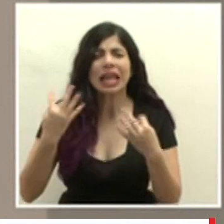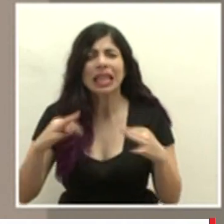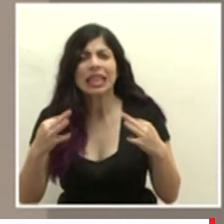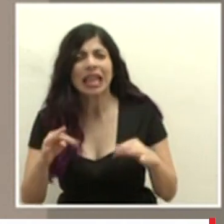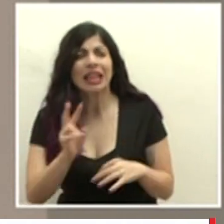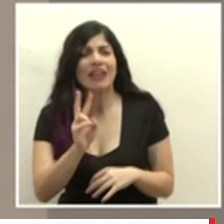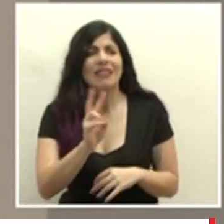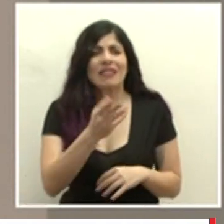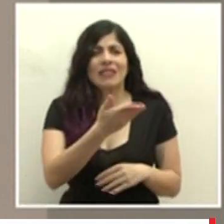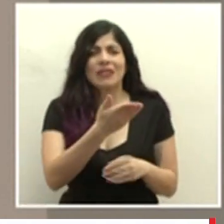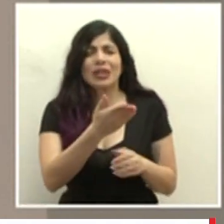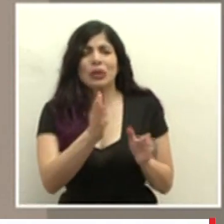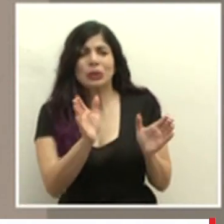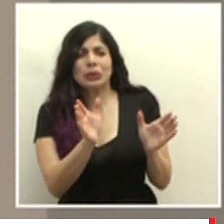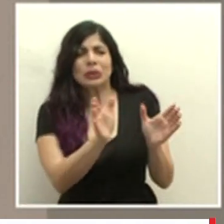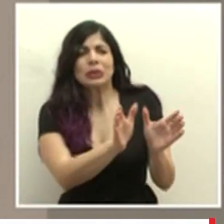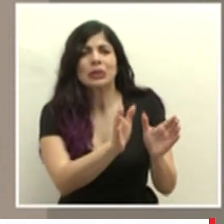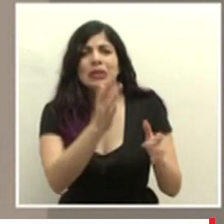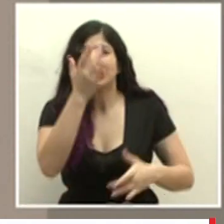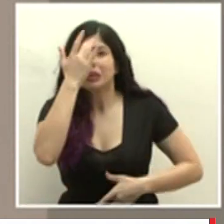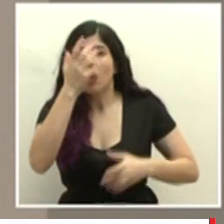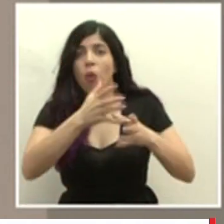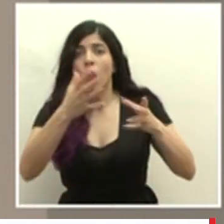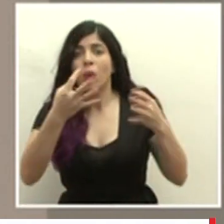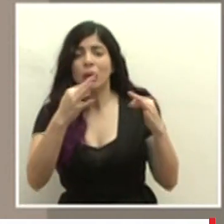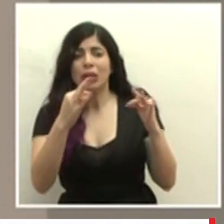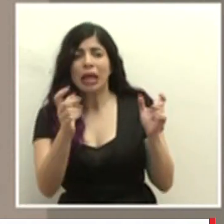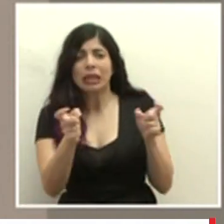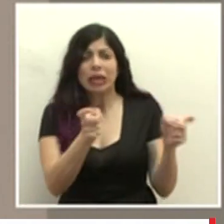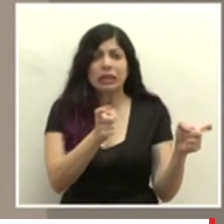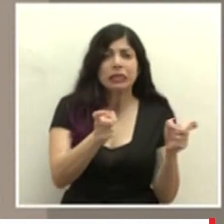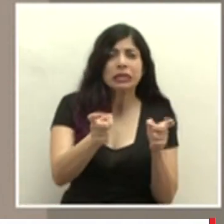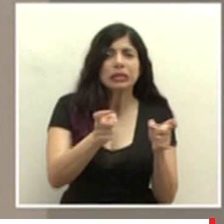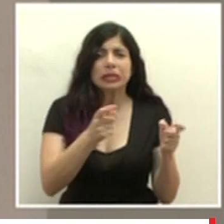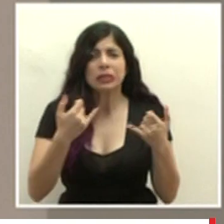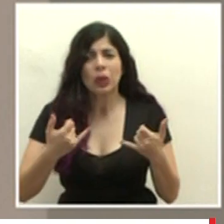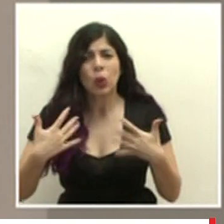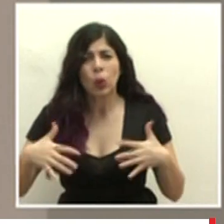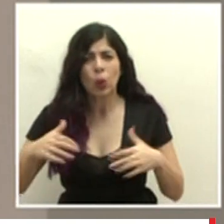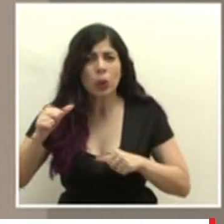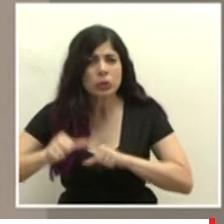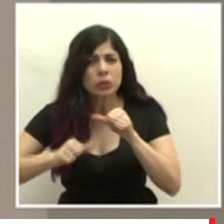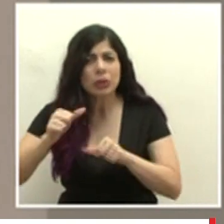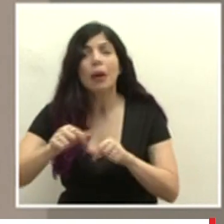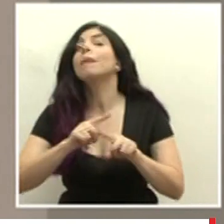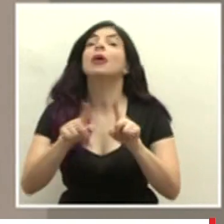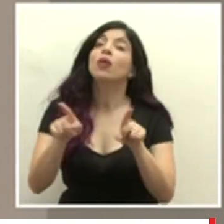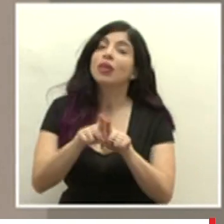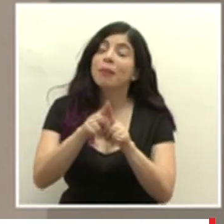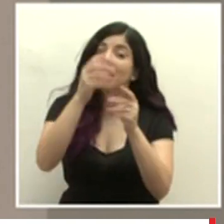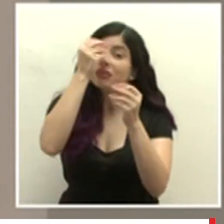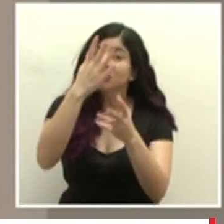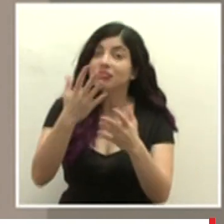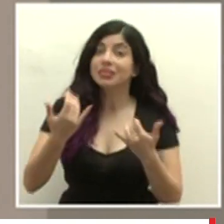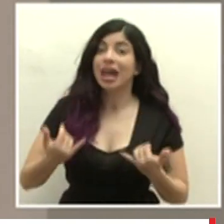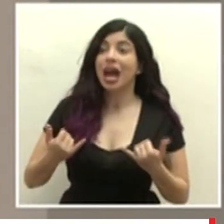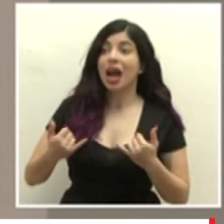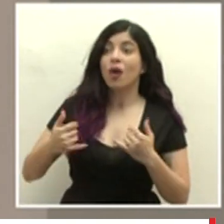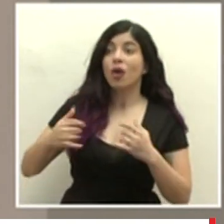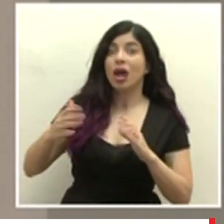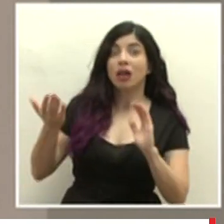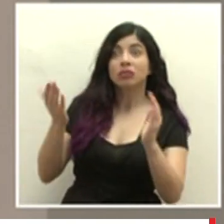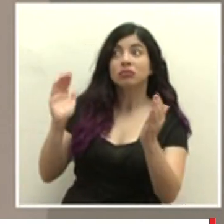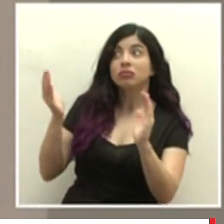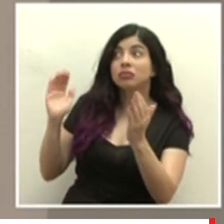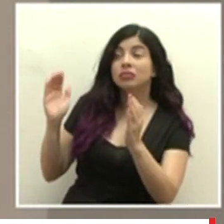máximo posible el aumento de casos. Pero también quiero indicar que en medio del contexto